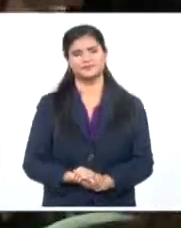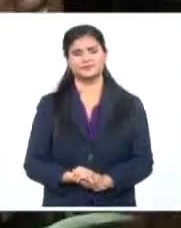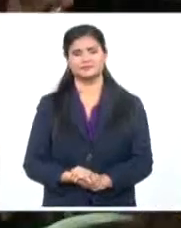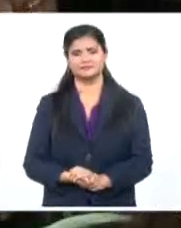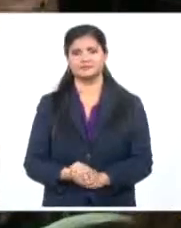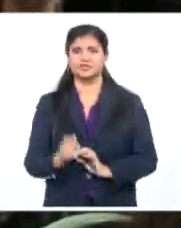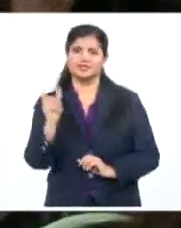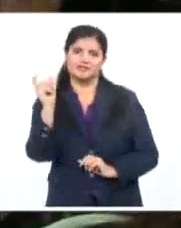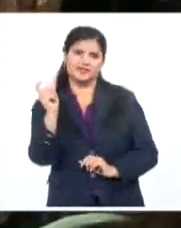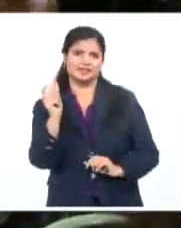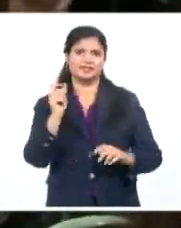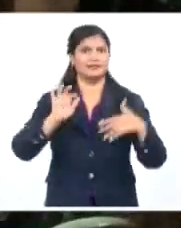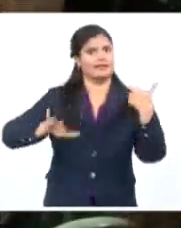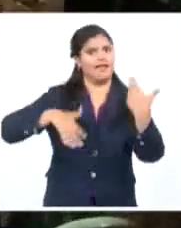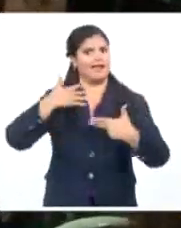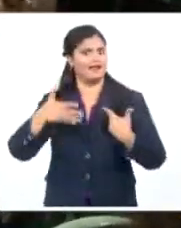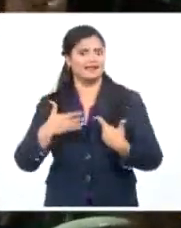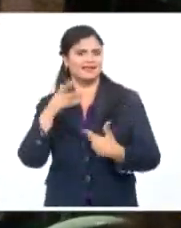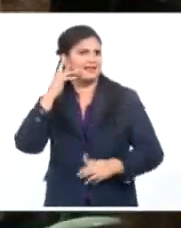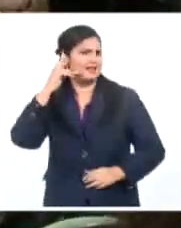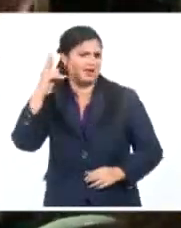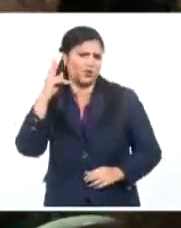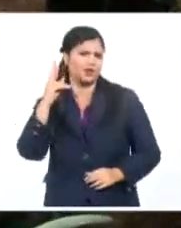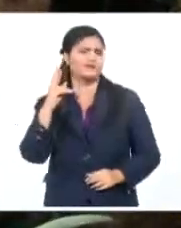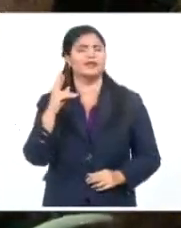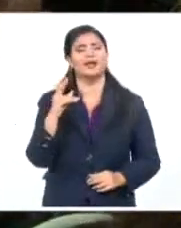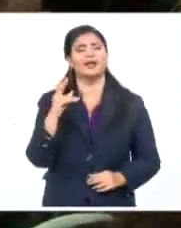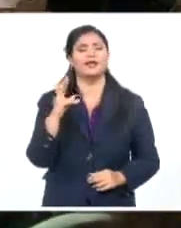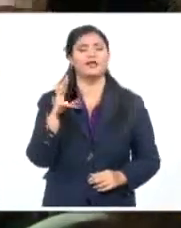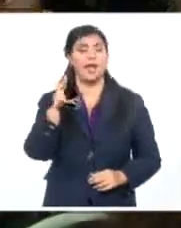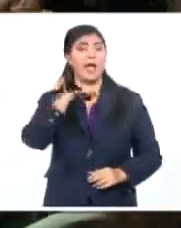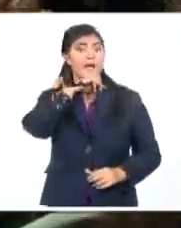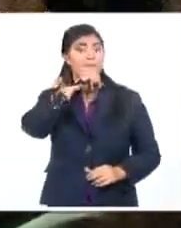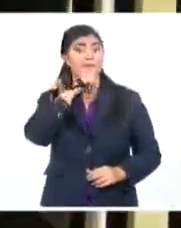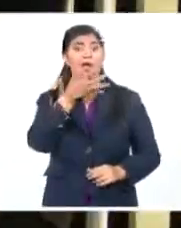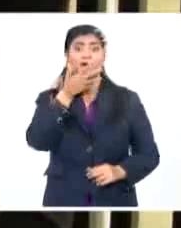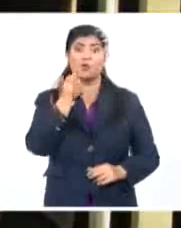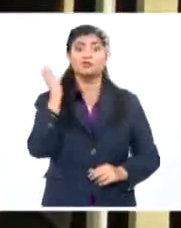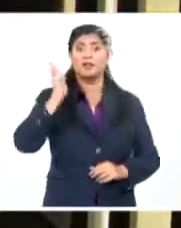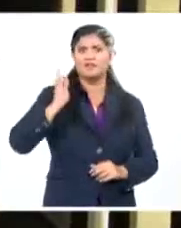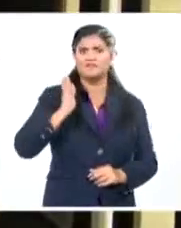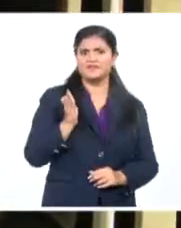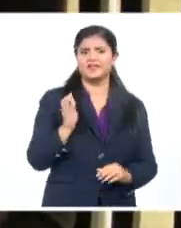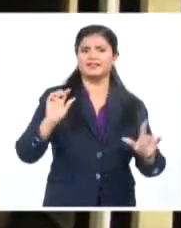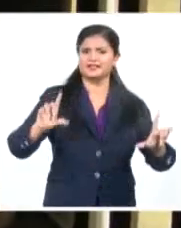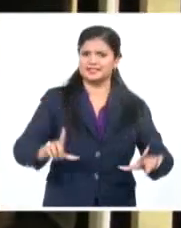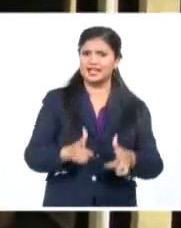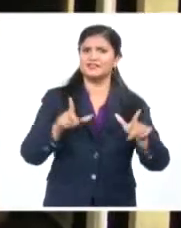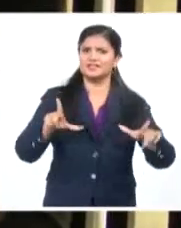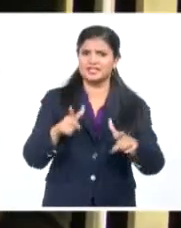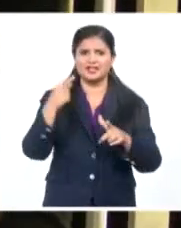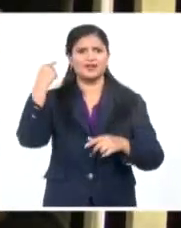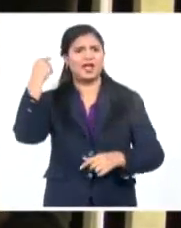gozo le gustaba rodearse de cubanía